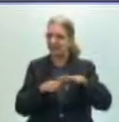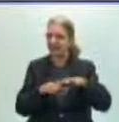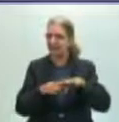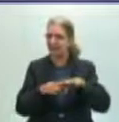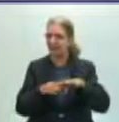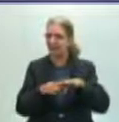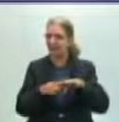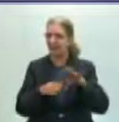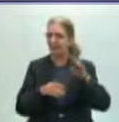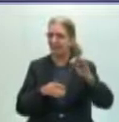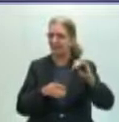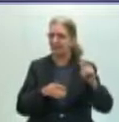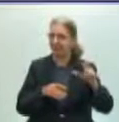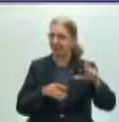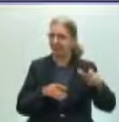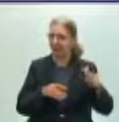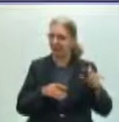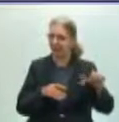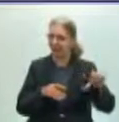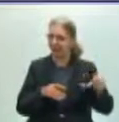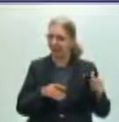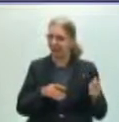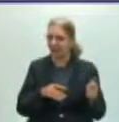malanga? ¿Lo recuerdas?